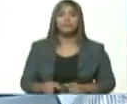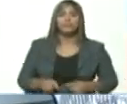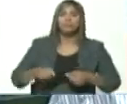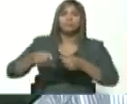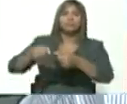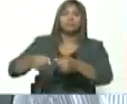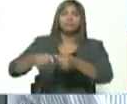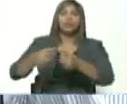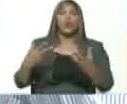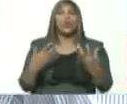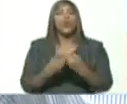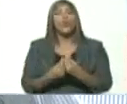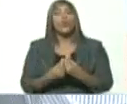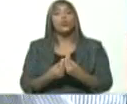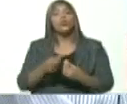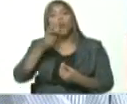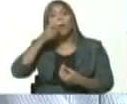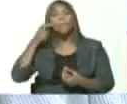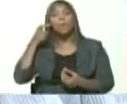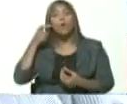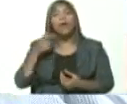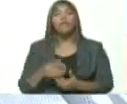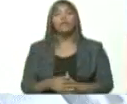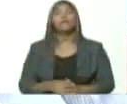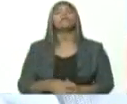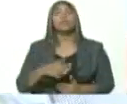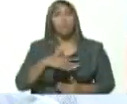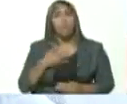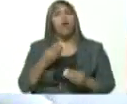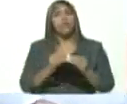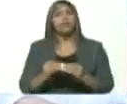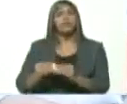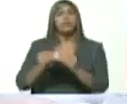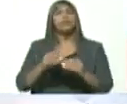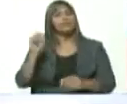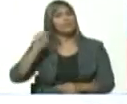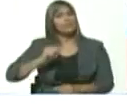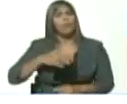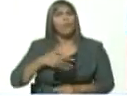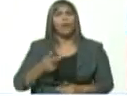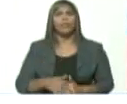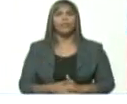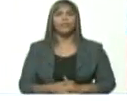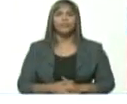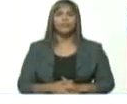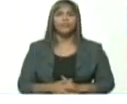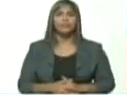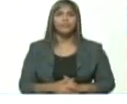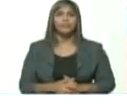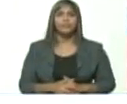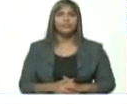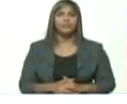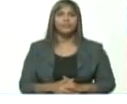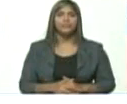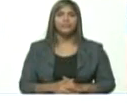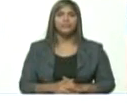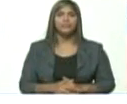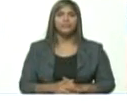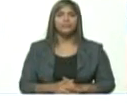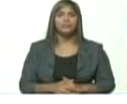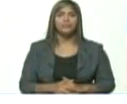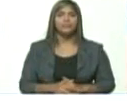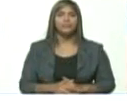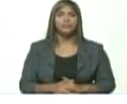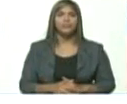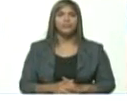con el poder popular por delante, podemos lograrlo. Claro que podemos lograrlo. Así que,